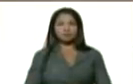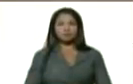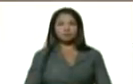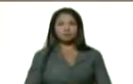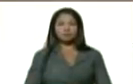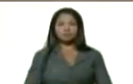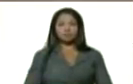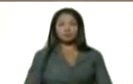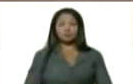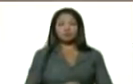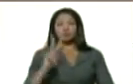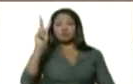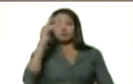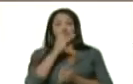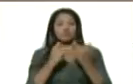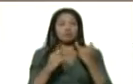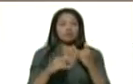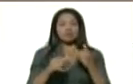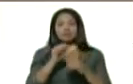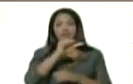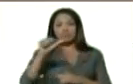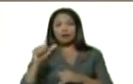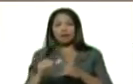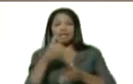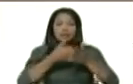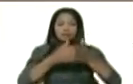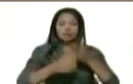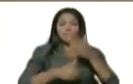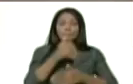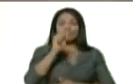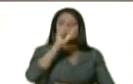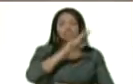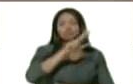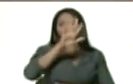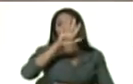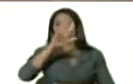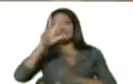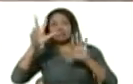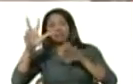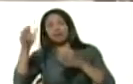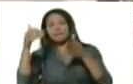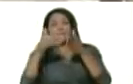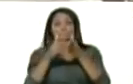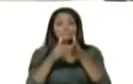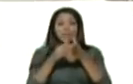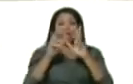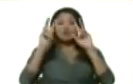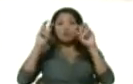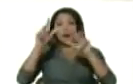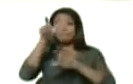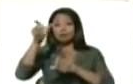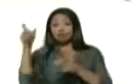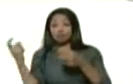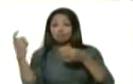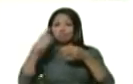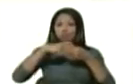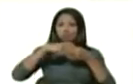Con 2 fines de semana se han inscrito más de 353.000 nuevos